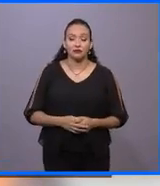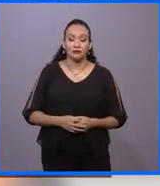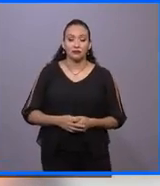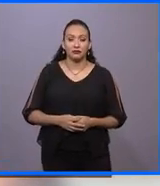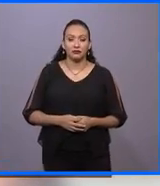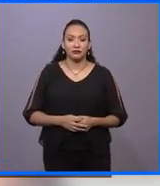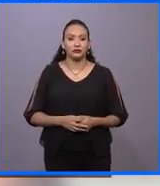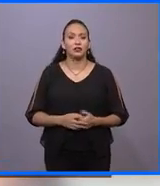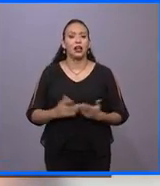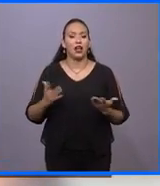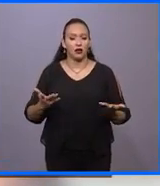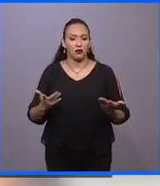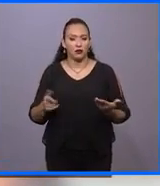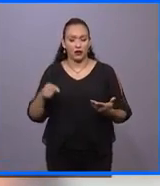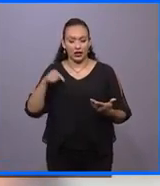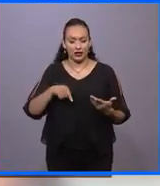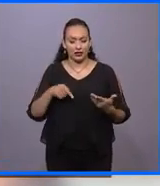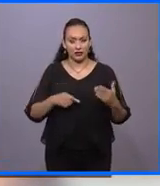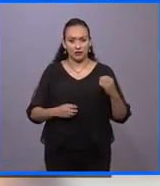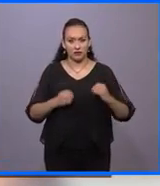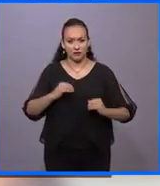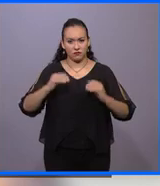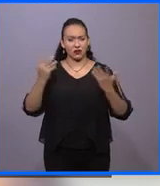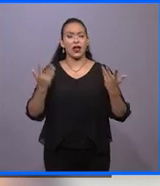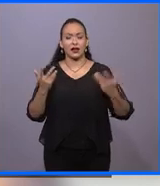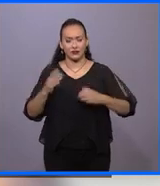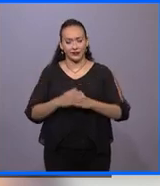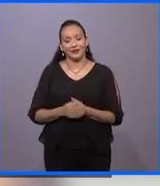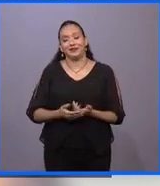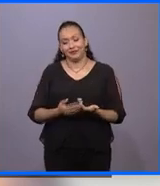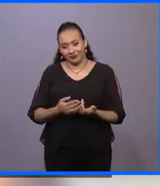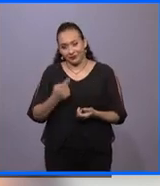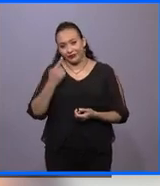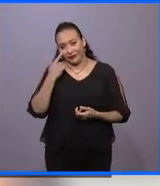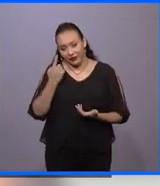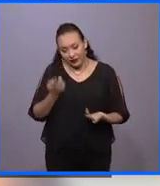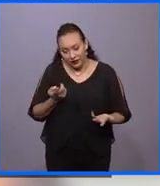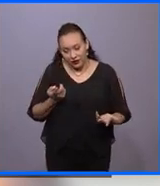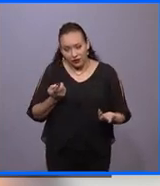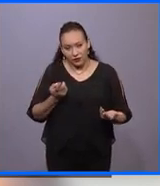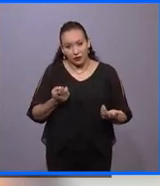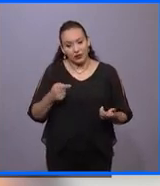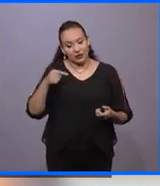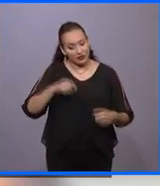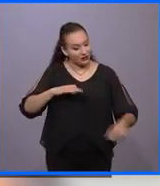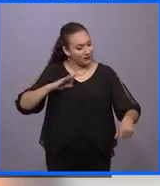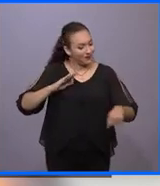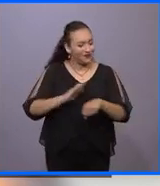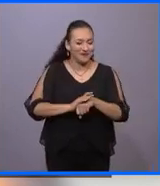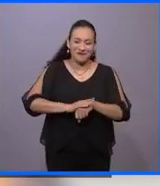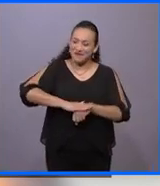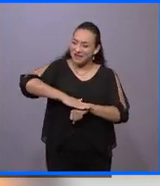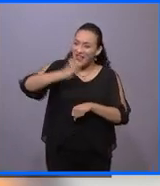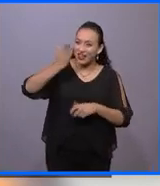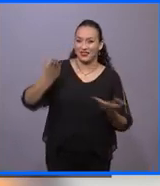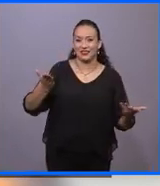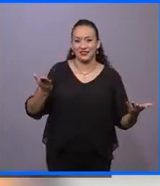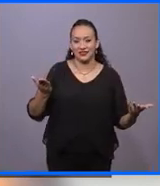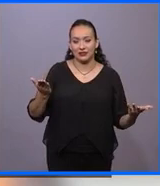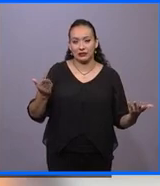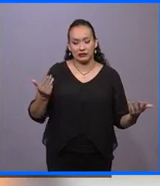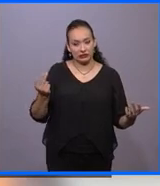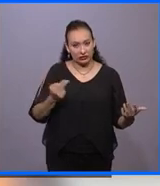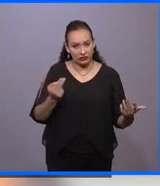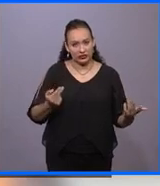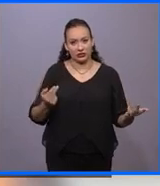a la sede jurisdiccional, a la sede judicial, pues es de mayor protección, de mayor